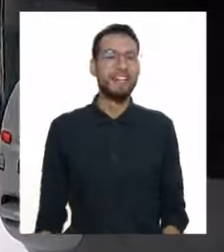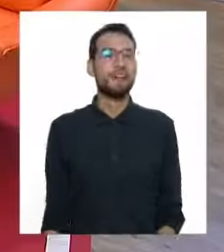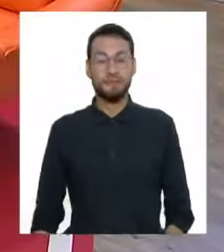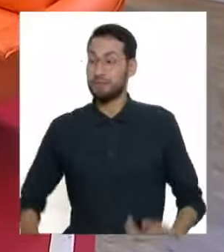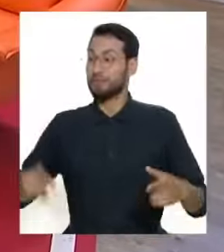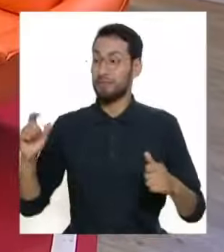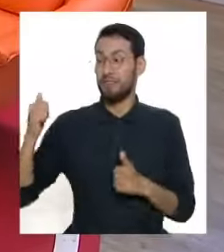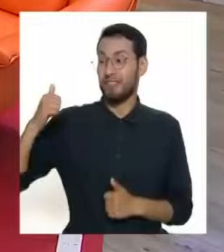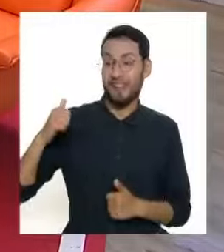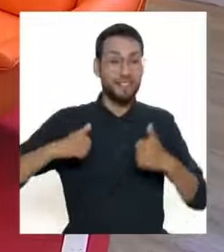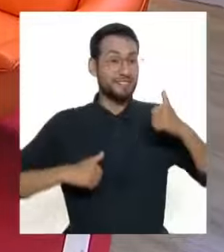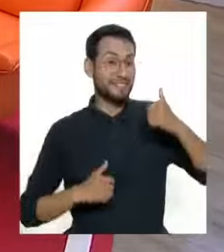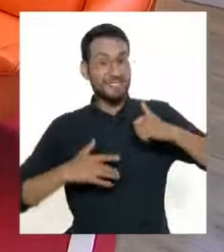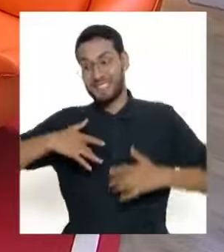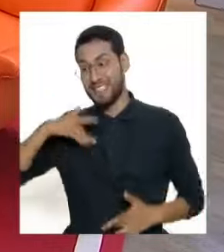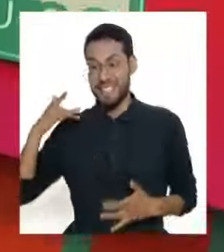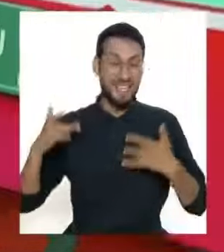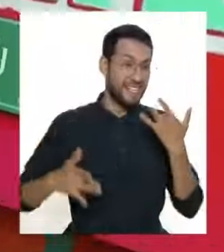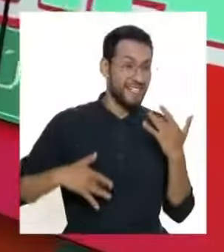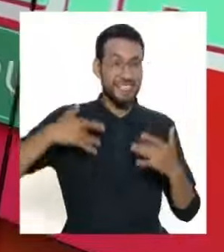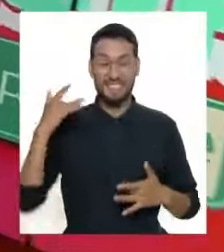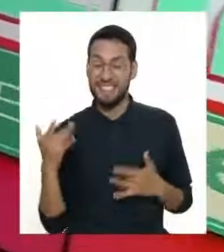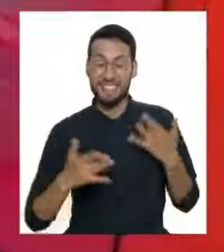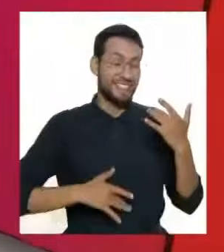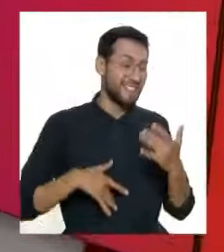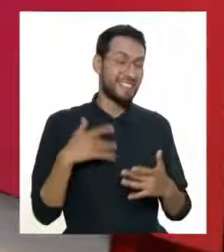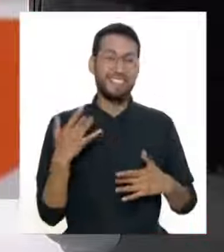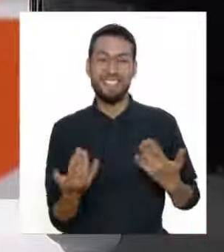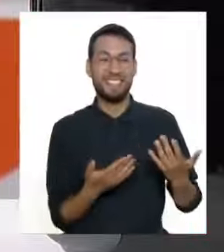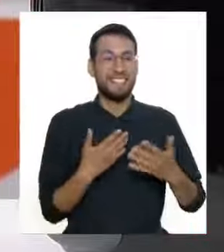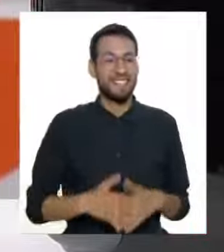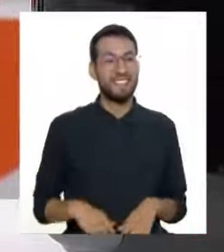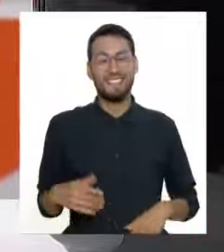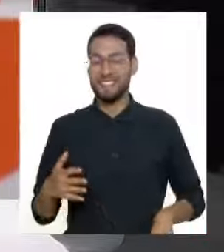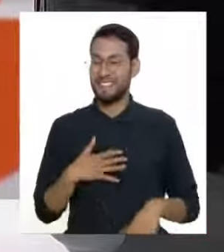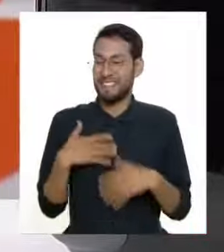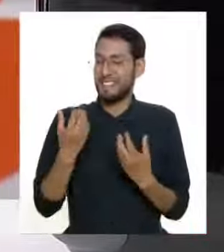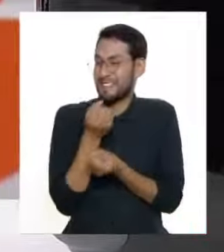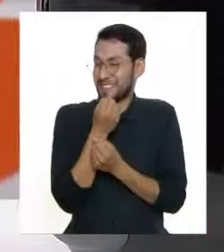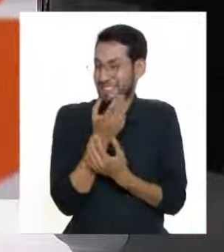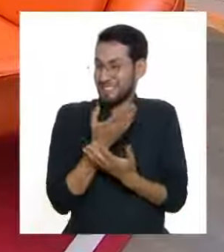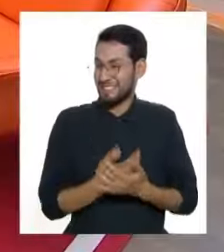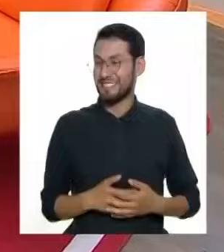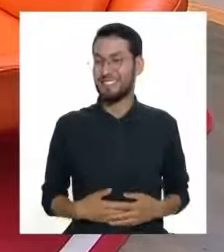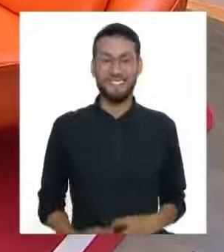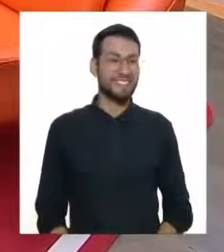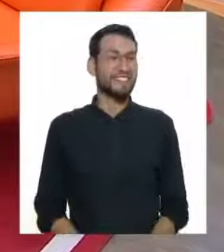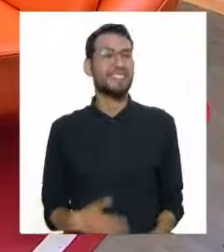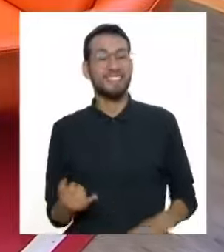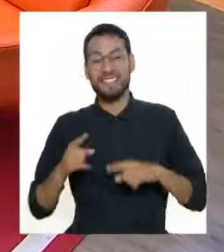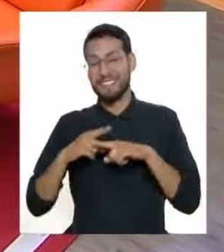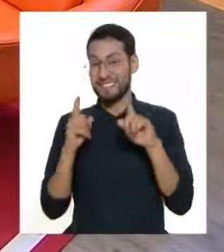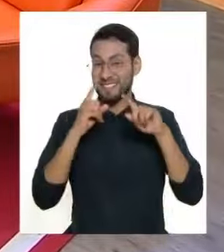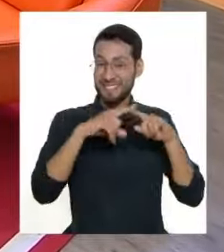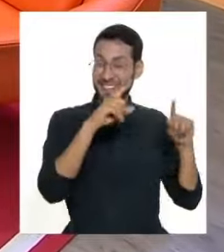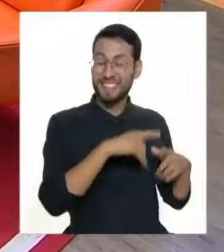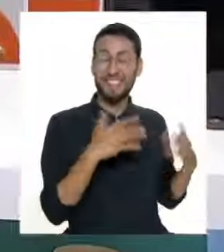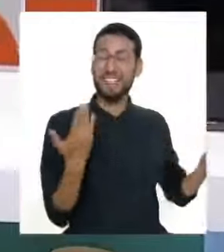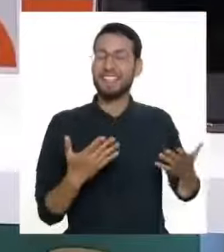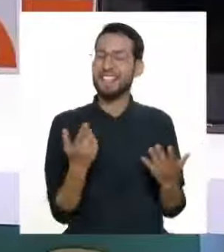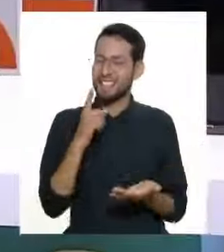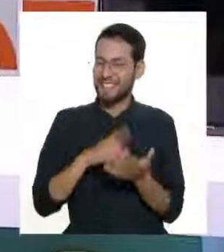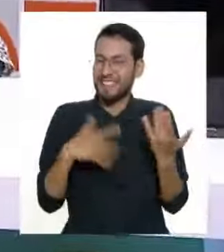Esa sensación, eso. La gente en la calle parece más buena. Todo es diferente y gracias